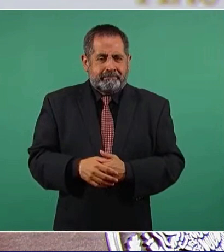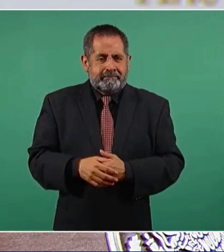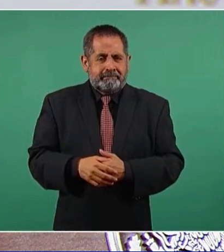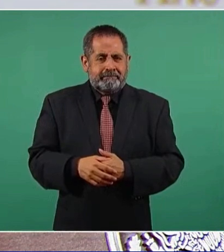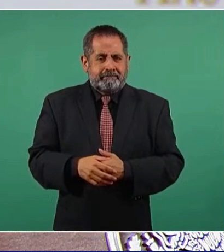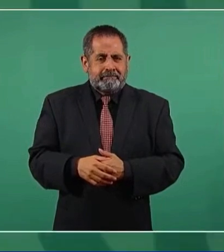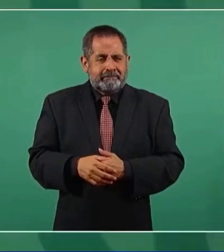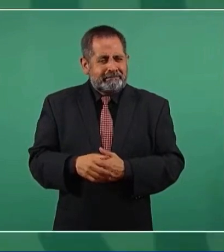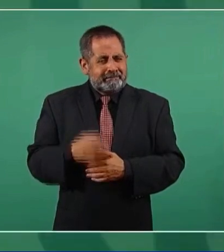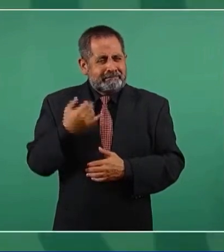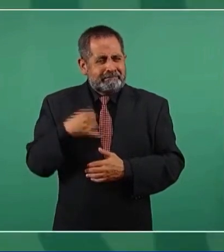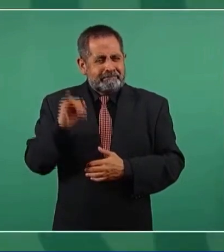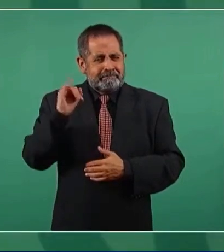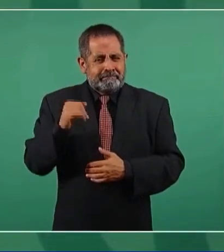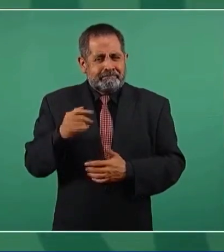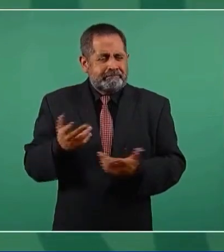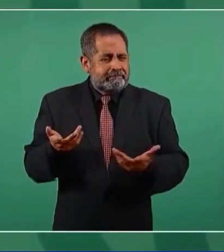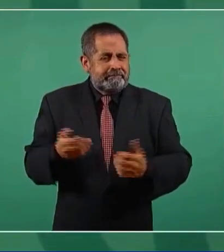han visto